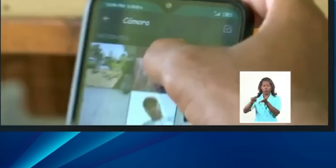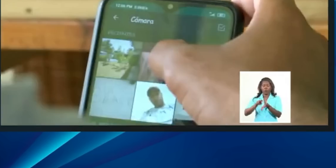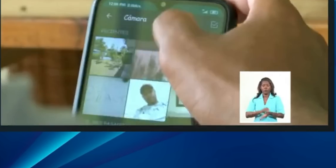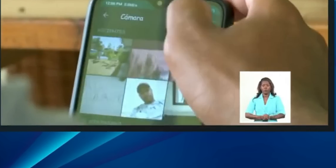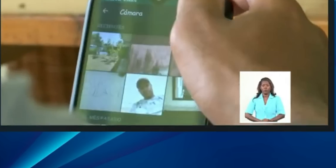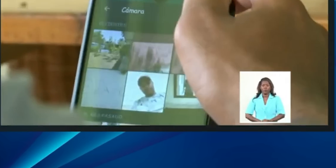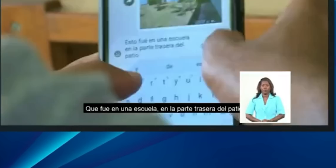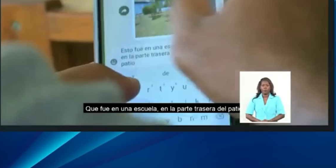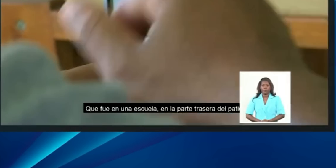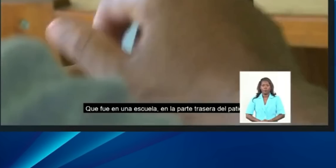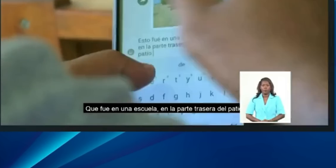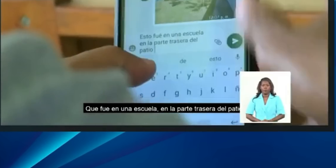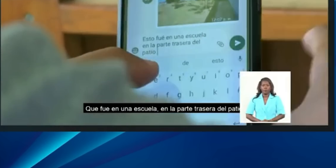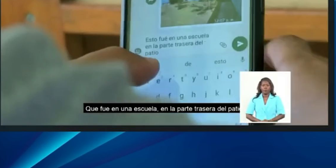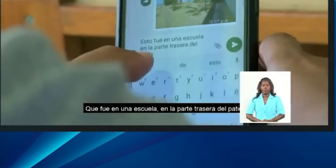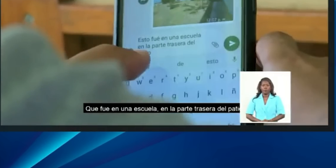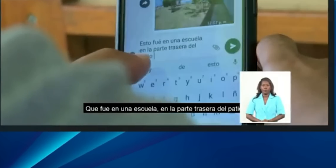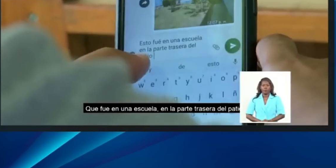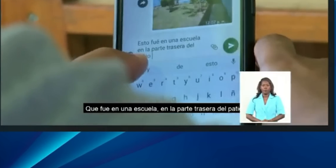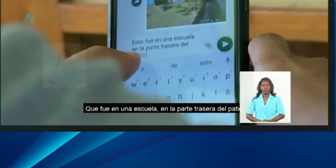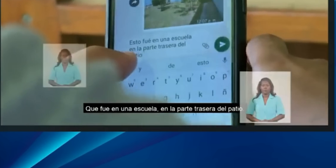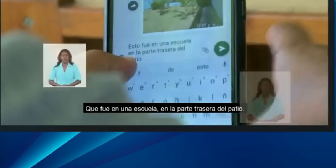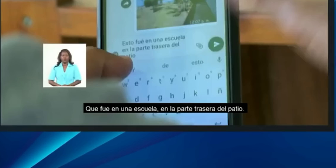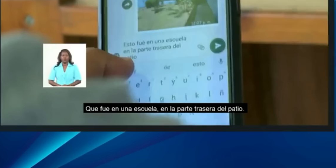mucho. El director de la operación, Humberto.